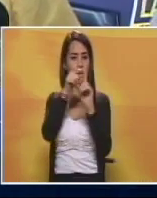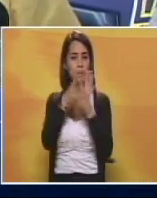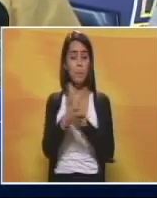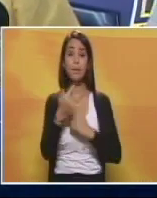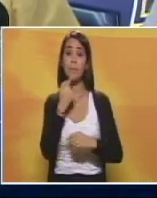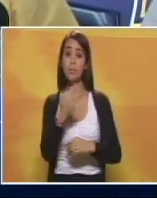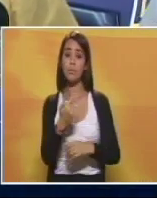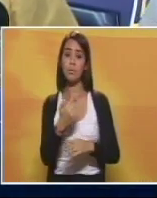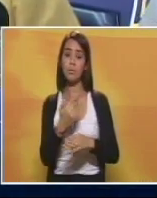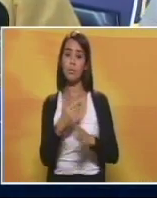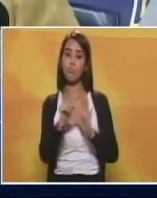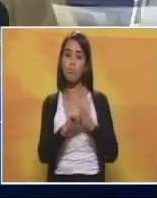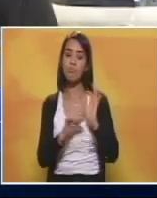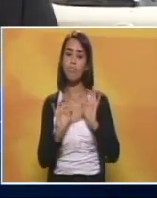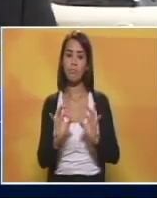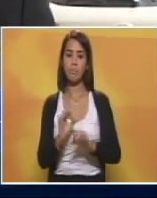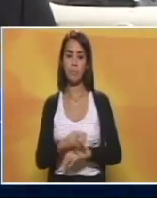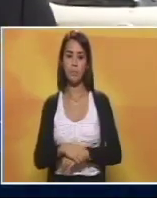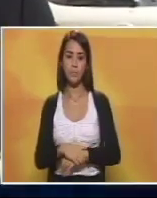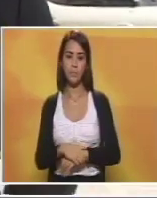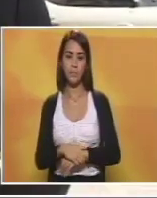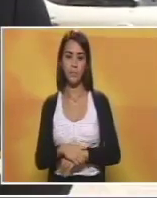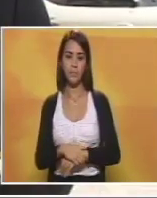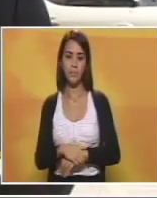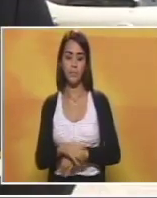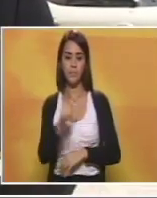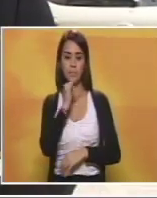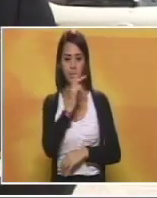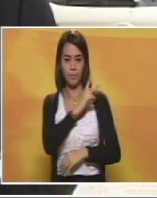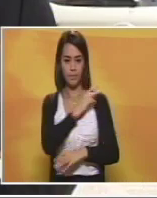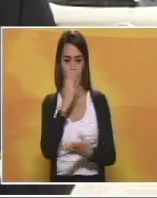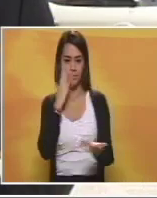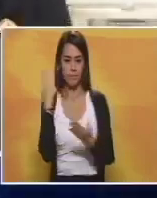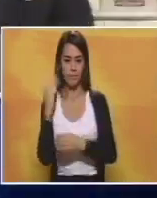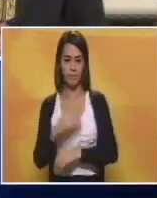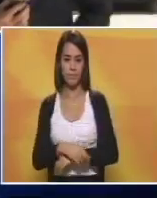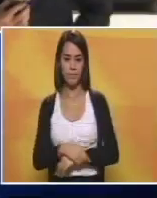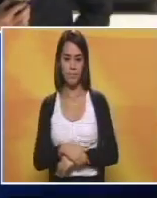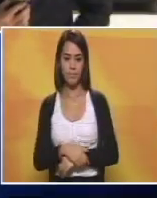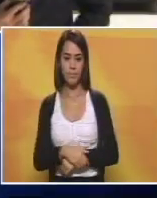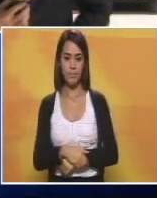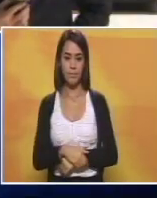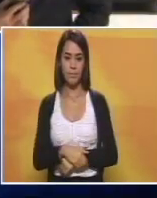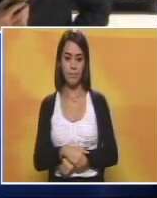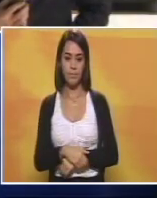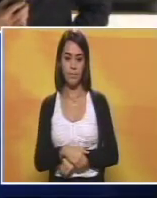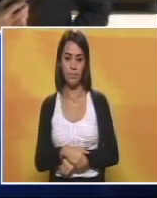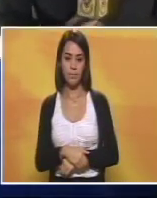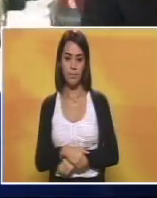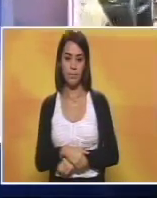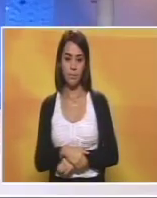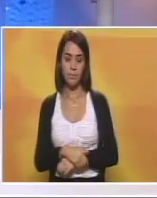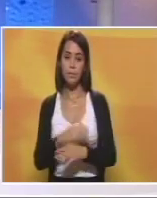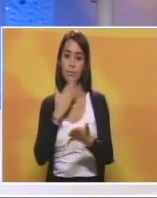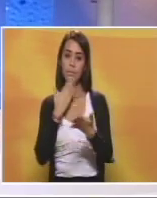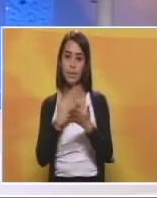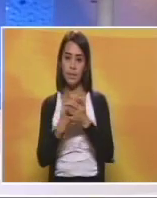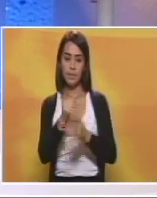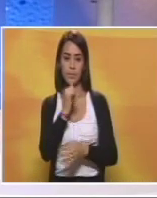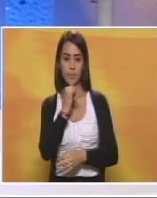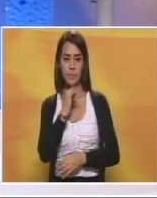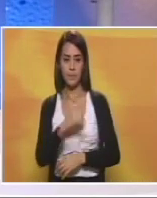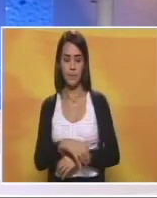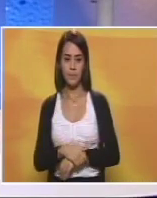planteando en bello monte euclides ovillo noticiero previsión gracias a su